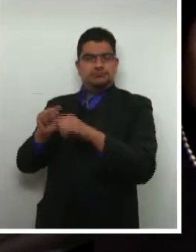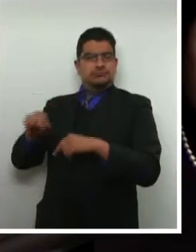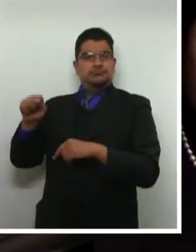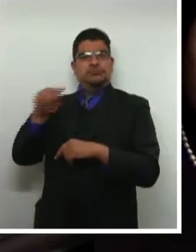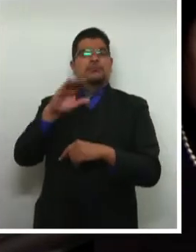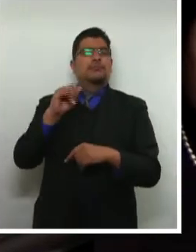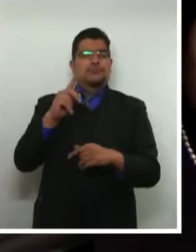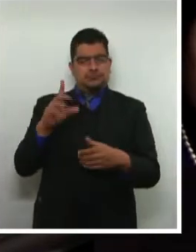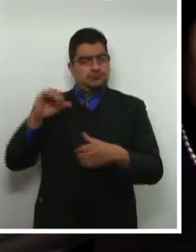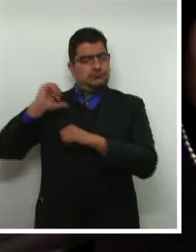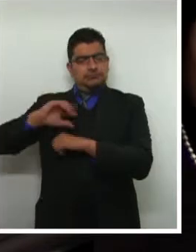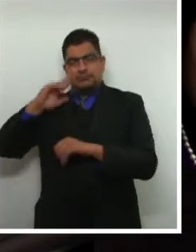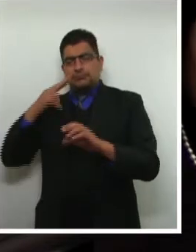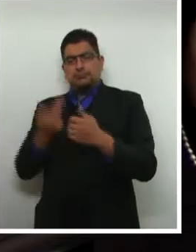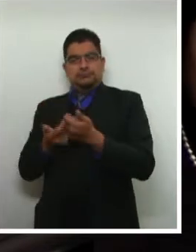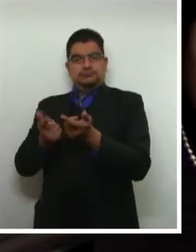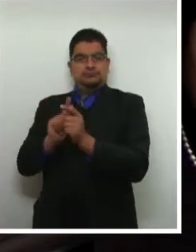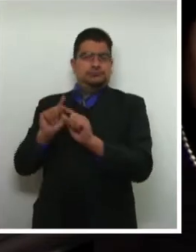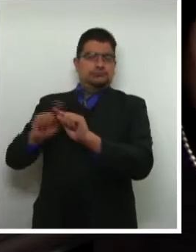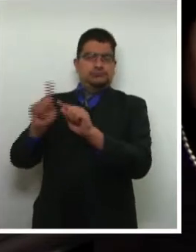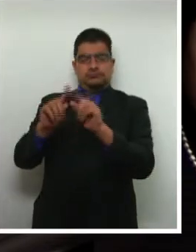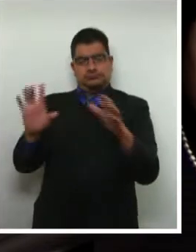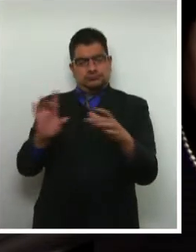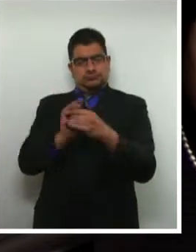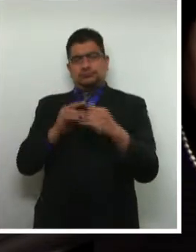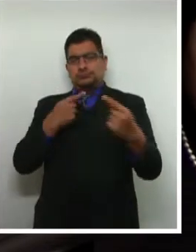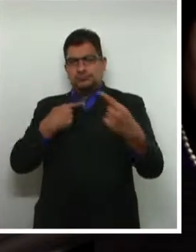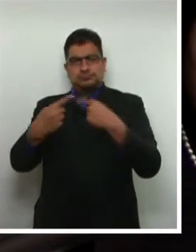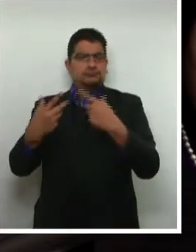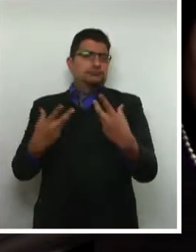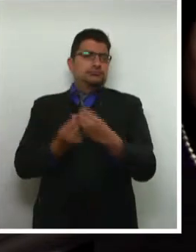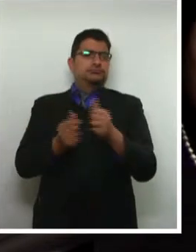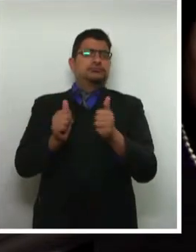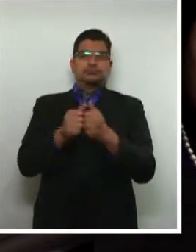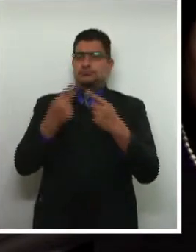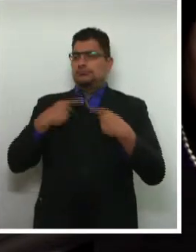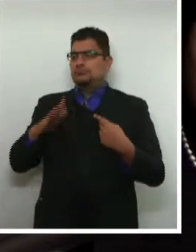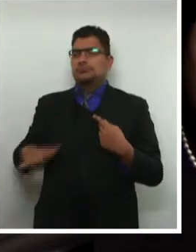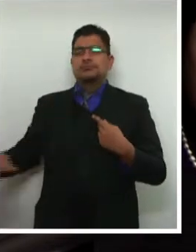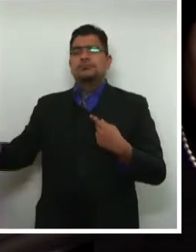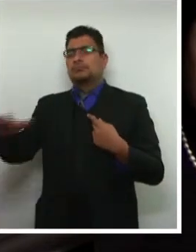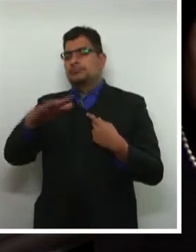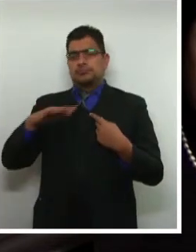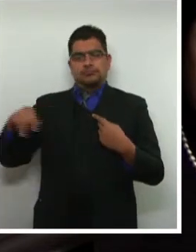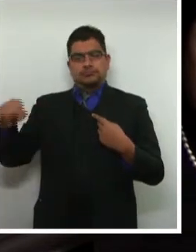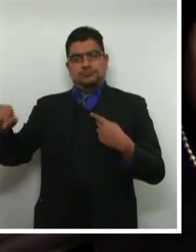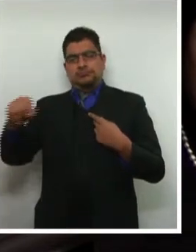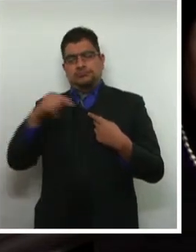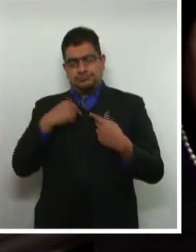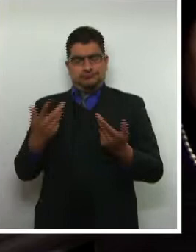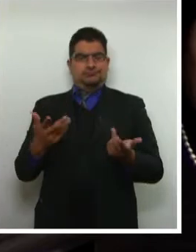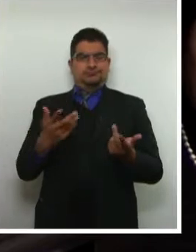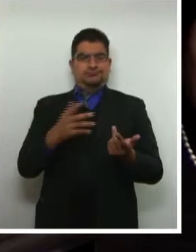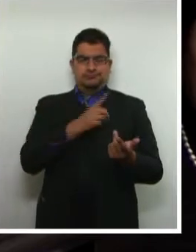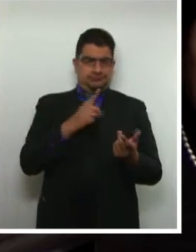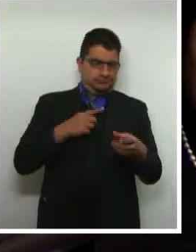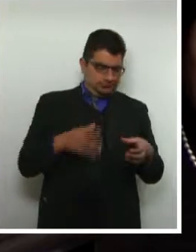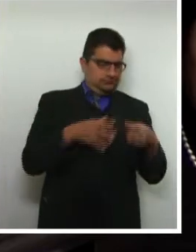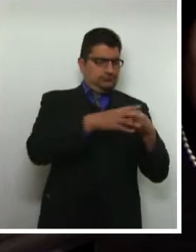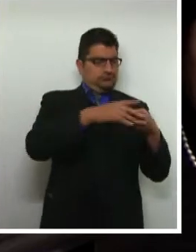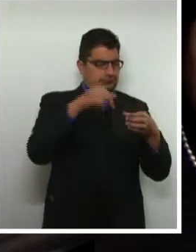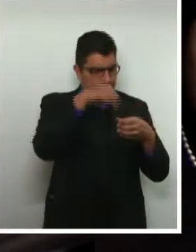consejos deben tener interlocución directa con sus ciudadanos. ¿Por qué tiene que haber un